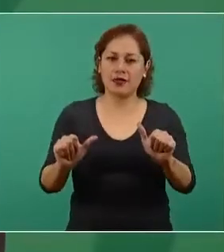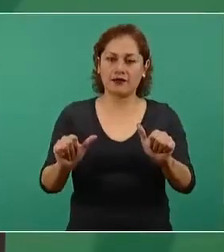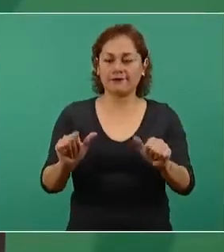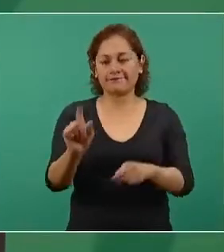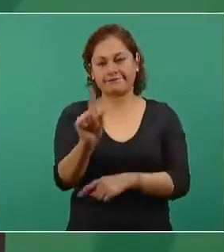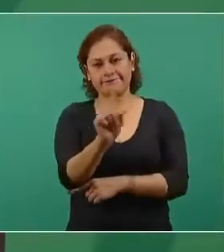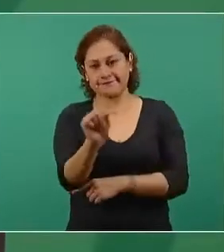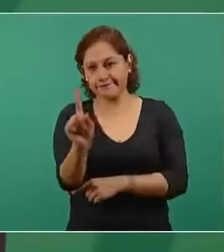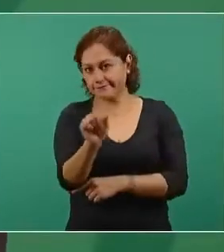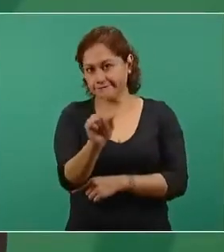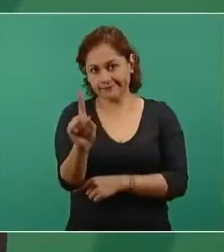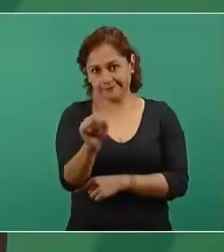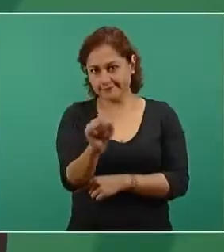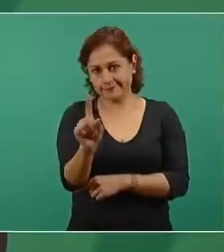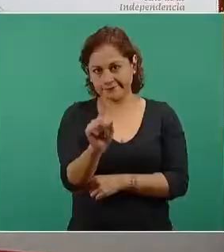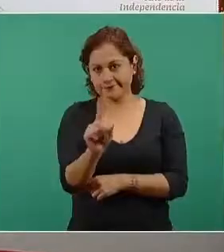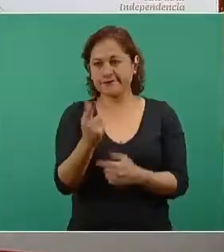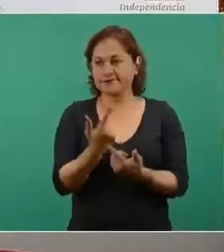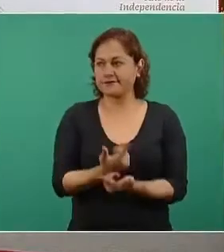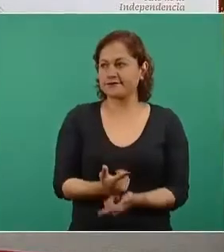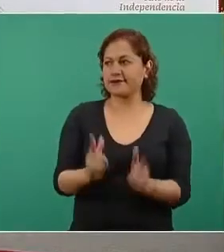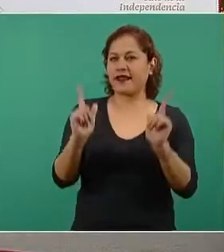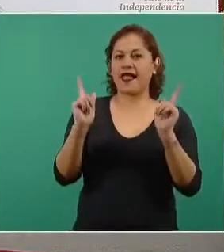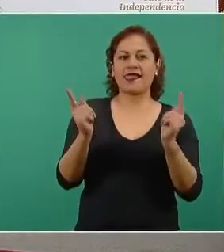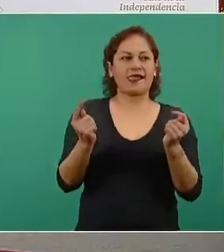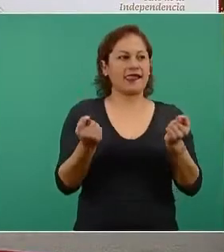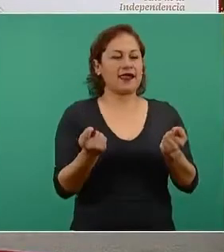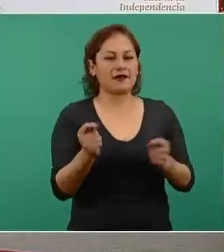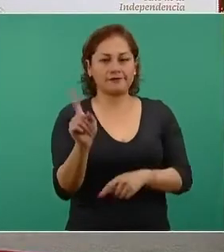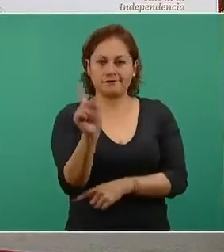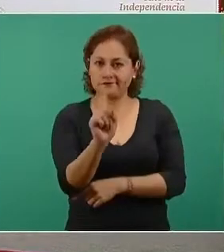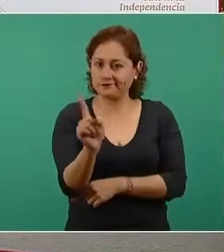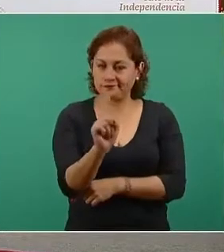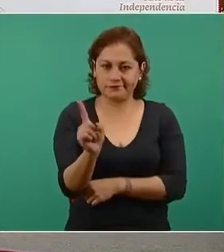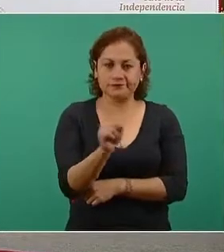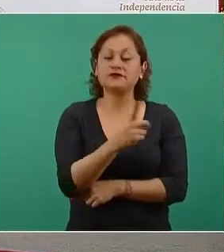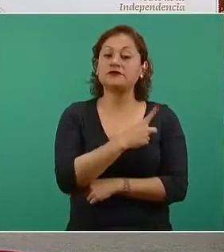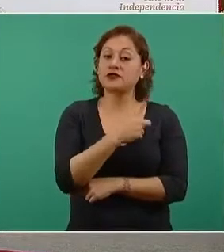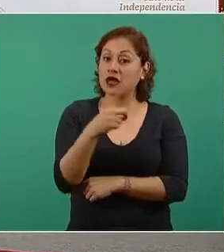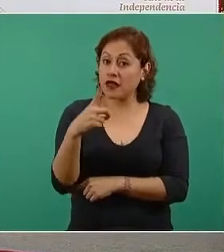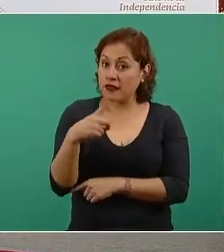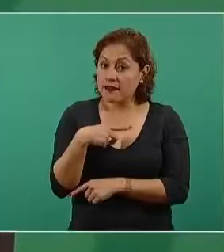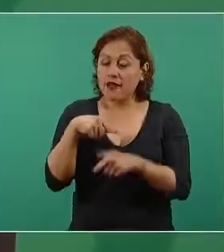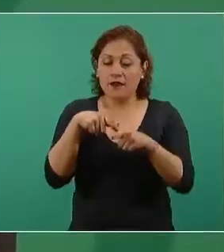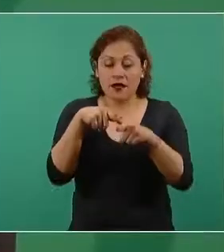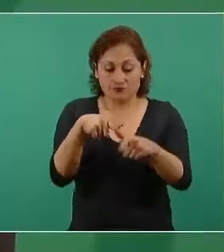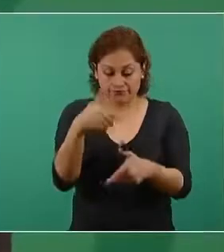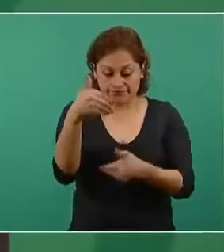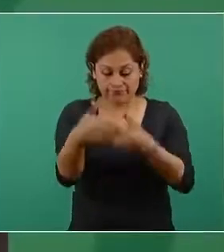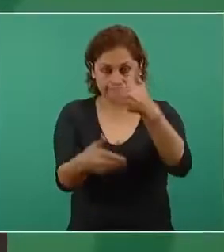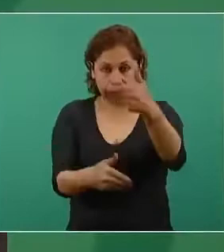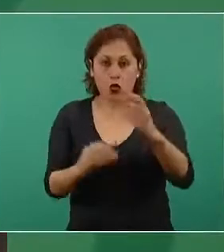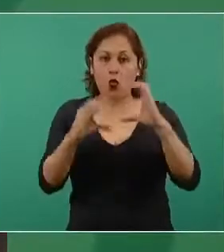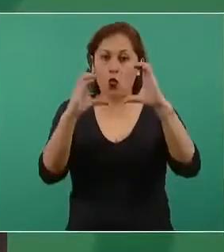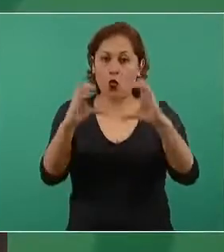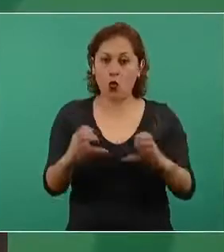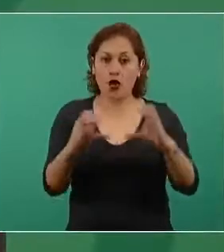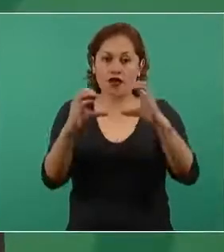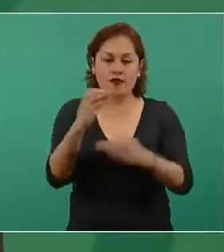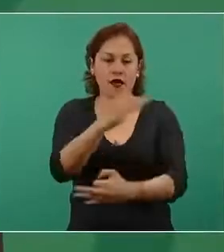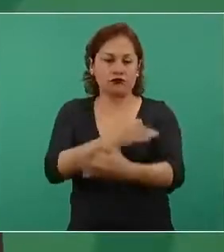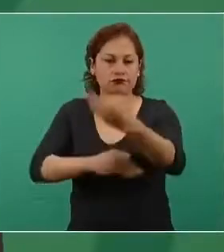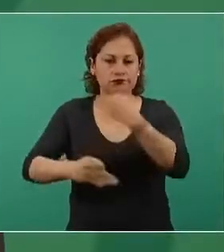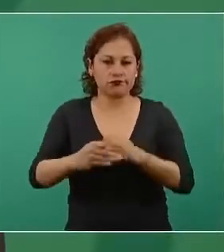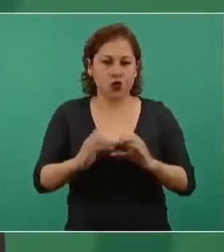completamente libre, ¿no? Y que entonces ya puedes también bajar la guardia y dejar de cuidarte a ti y a los tuyos. Eso es